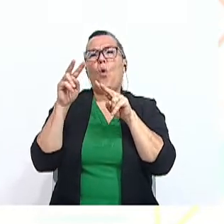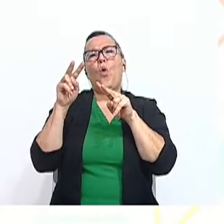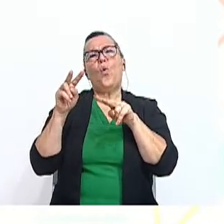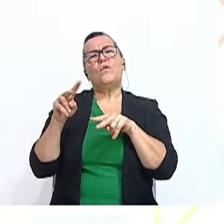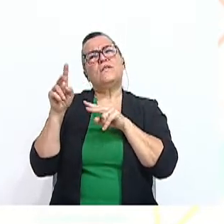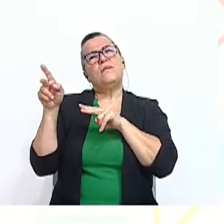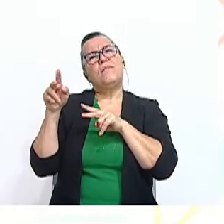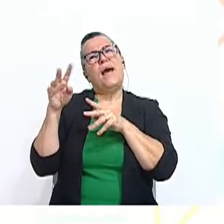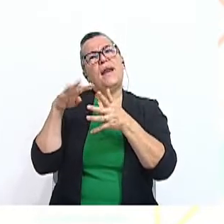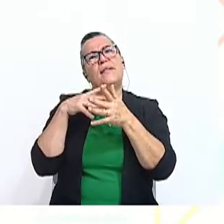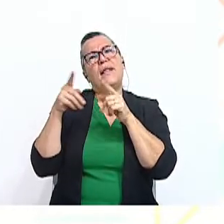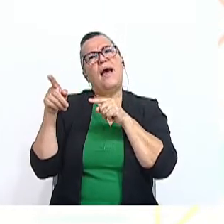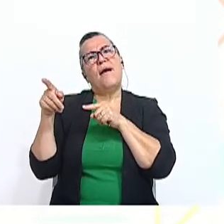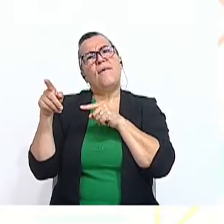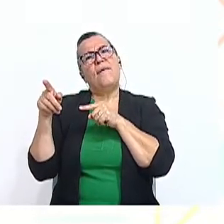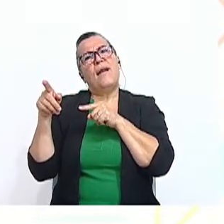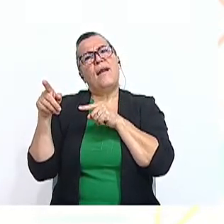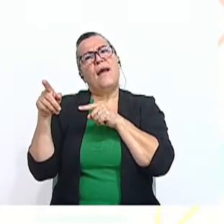tabla?